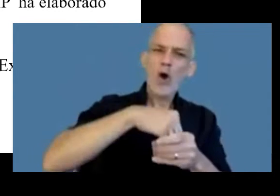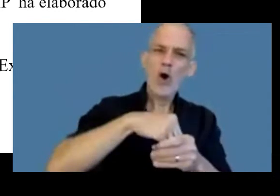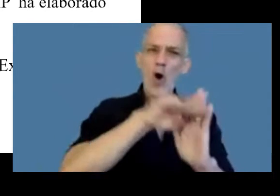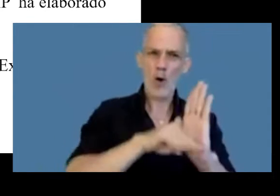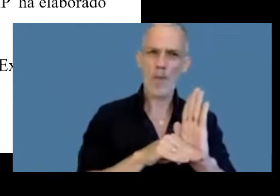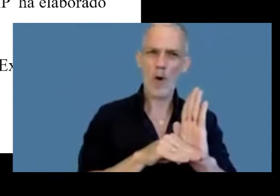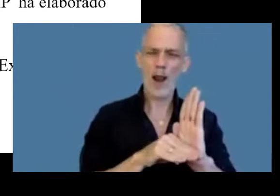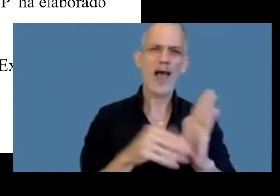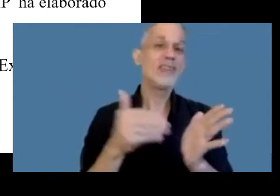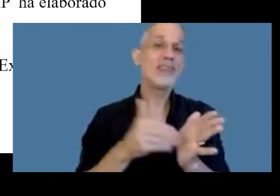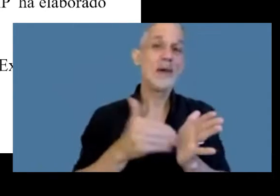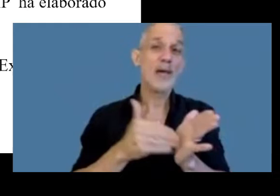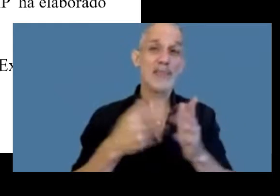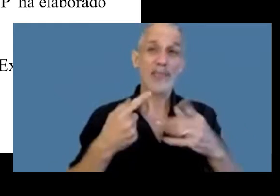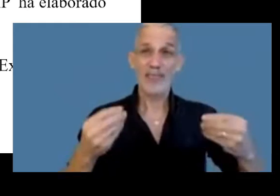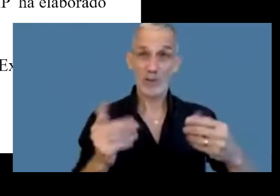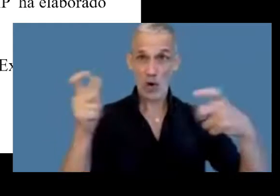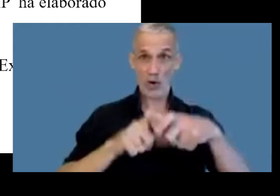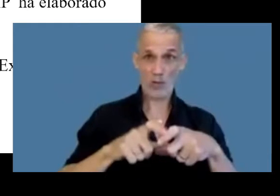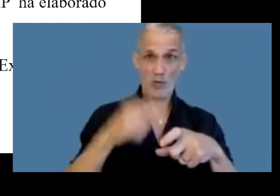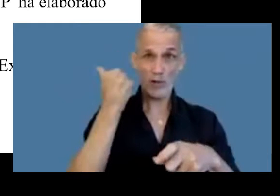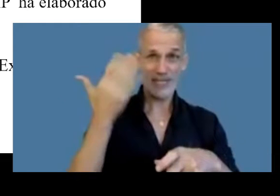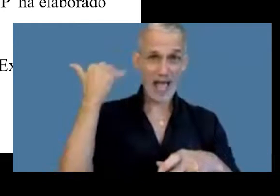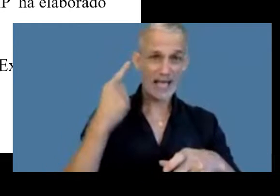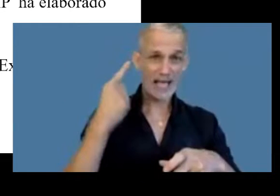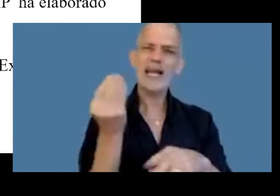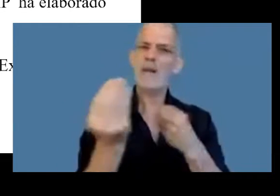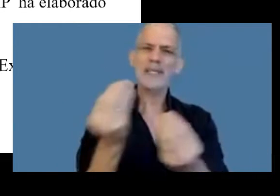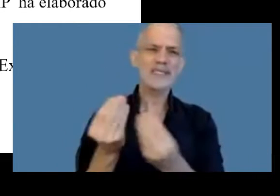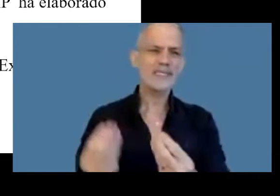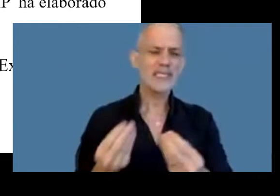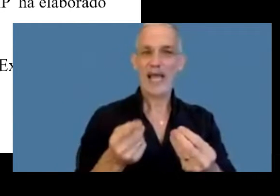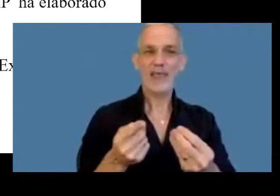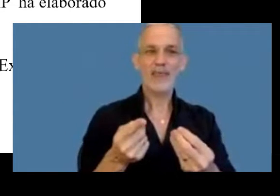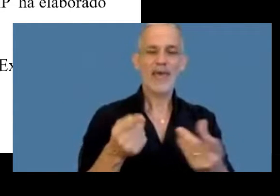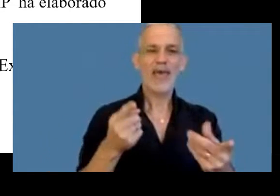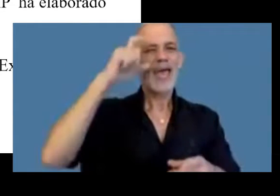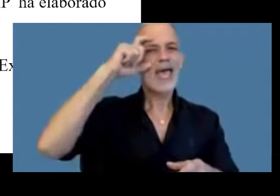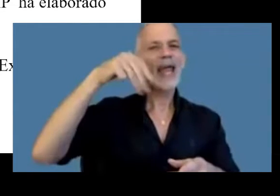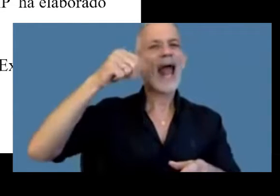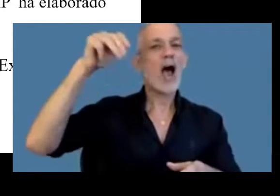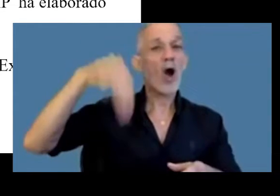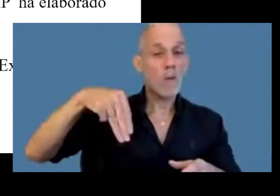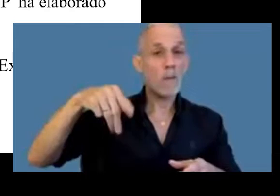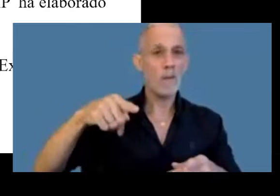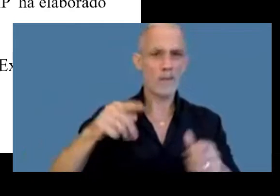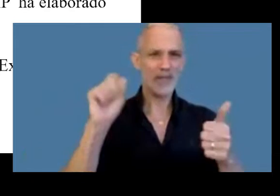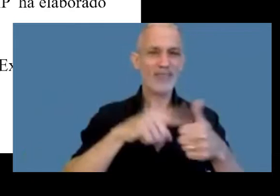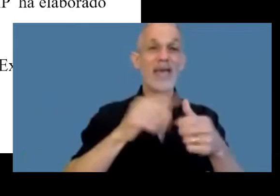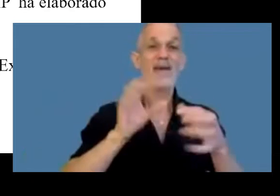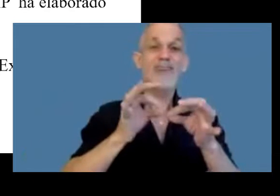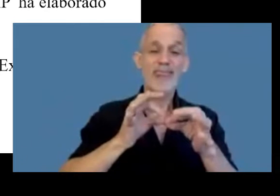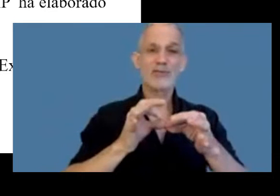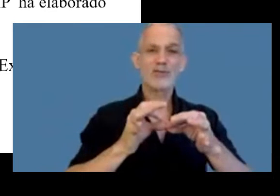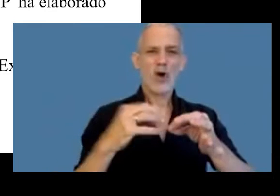a una reunión mantenida con representantes de ENACOM, de la Federación Argentina de Transporte y